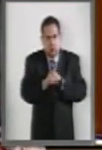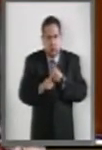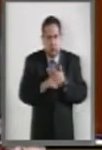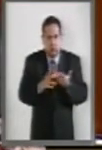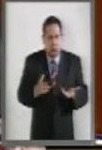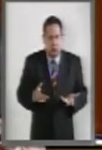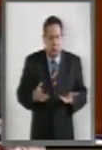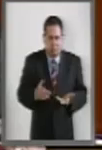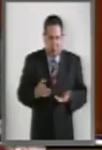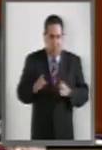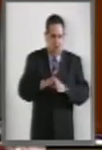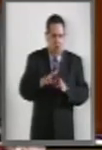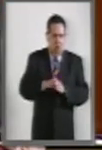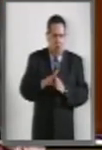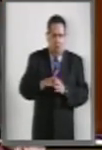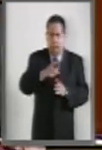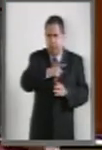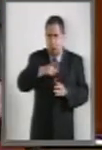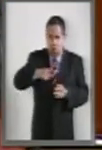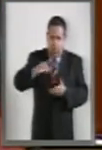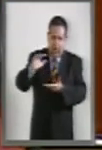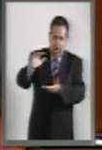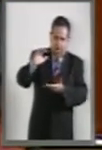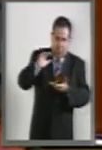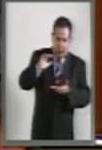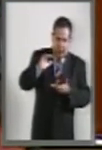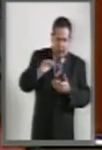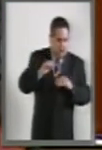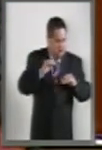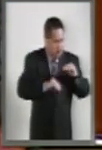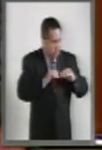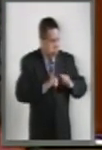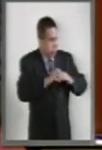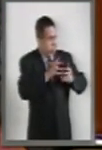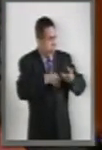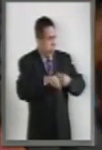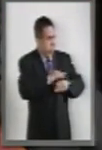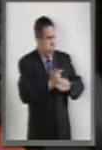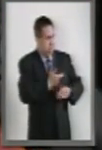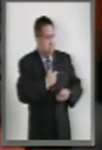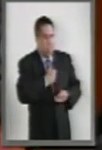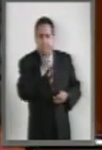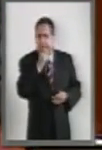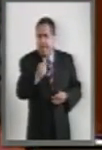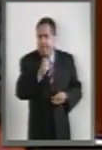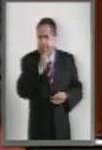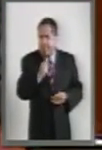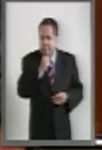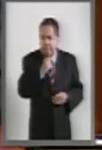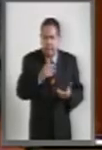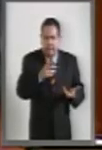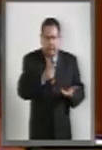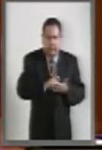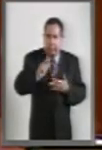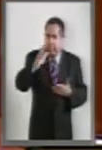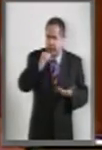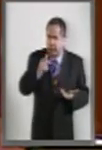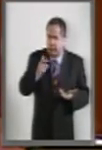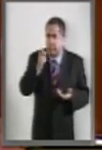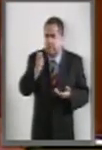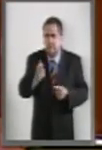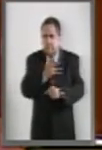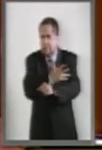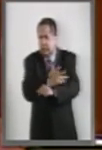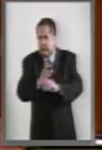una correlación entre la deuda pública e inversiones productivas. Asimismo, no hay una transparencia y